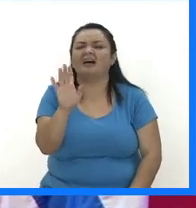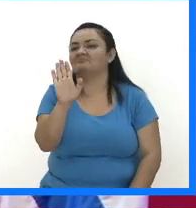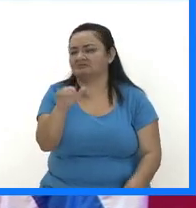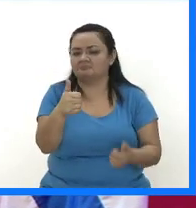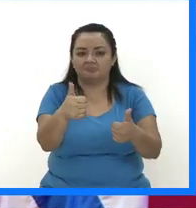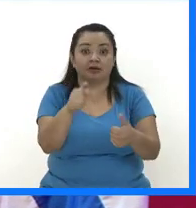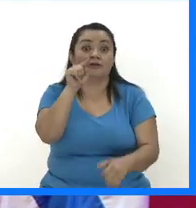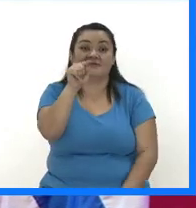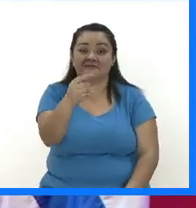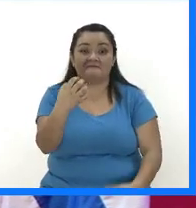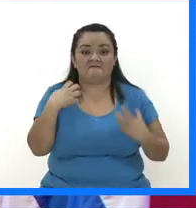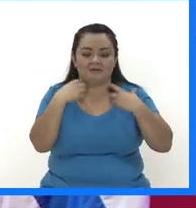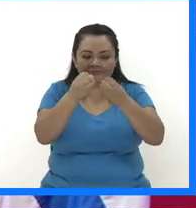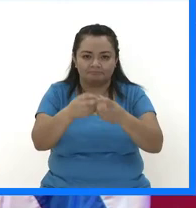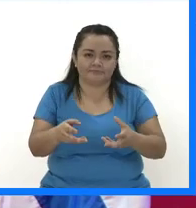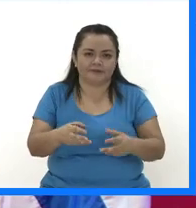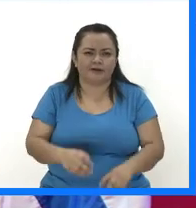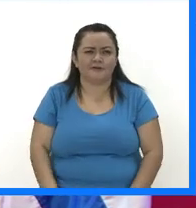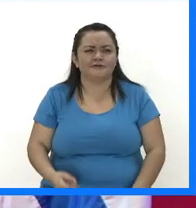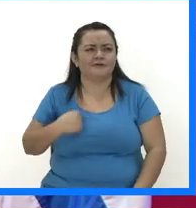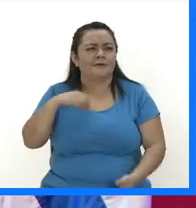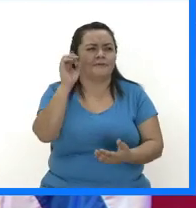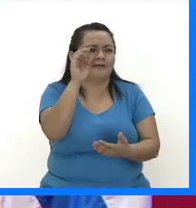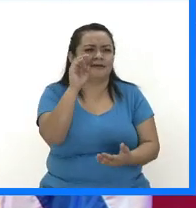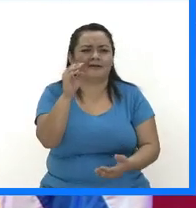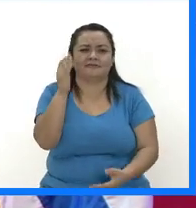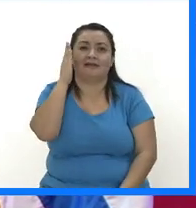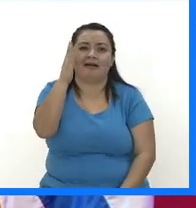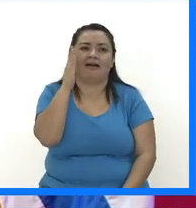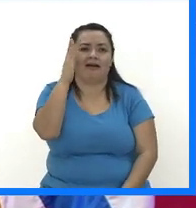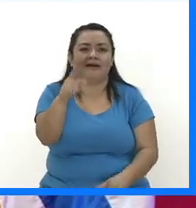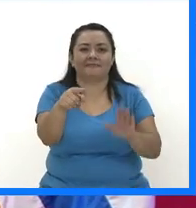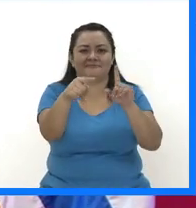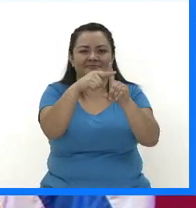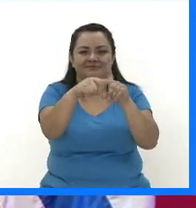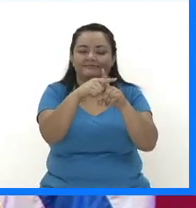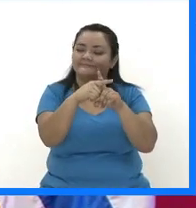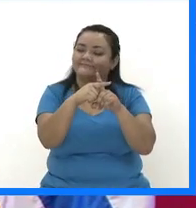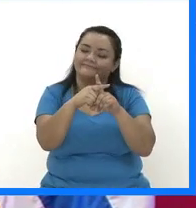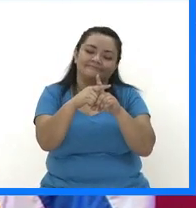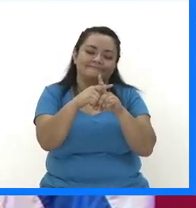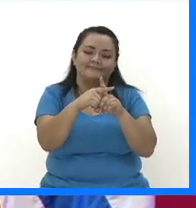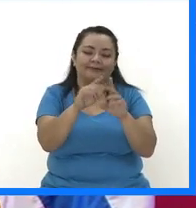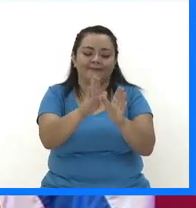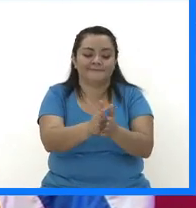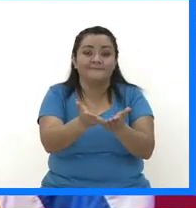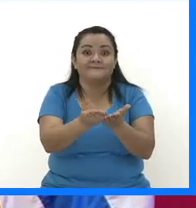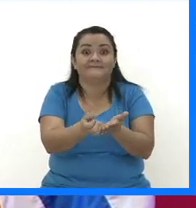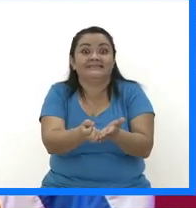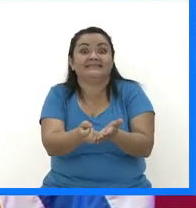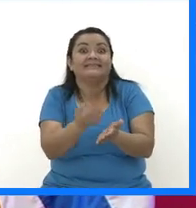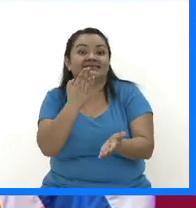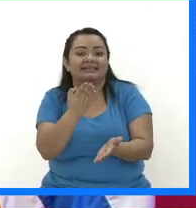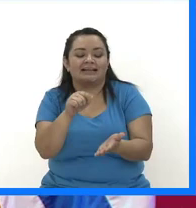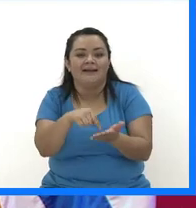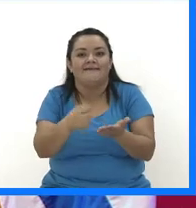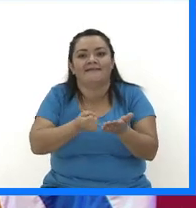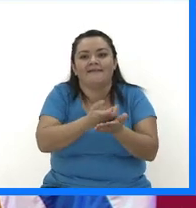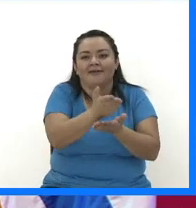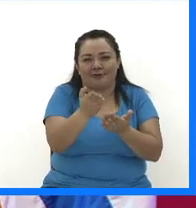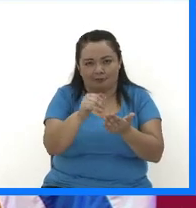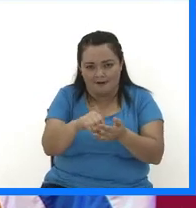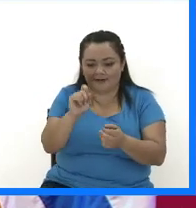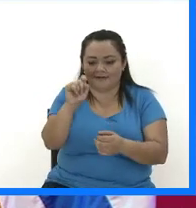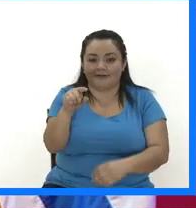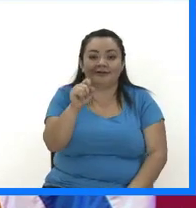su deseo por alcanzar su meta y yo no estoy predicando declaración positiva estoy predicando la palabra porque la palabra fue aventada y cayó